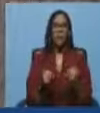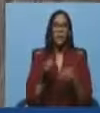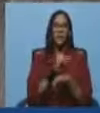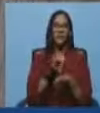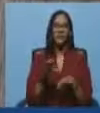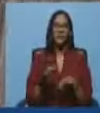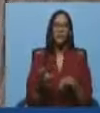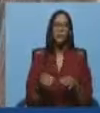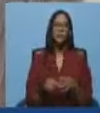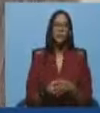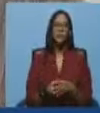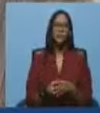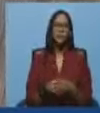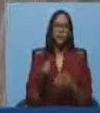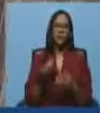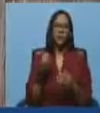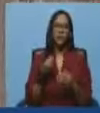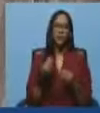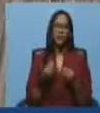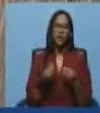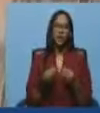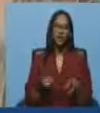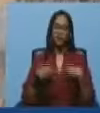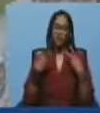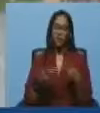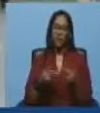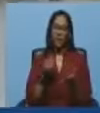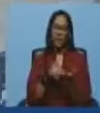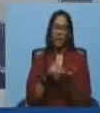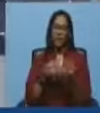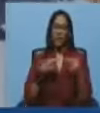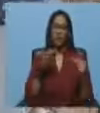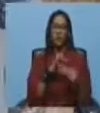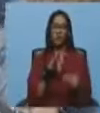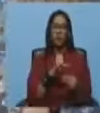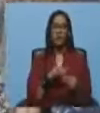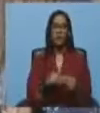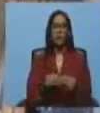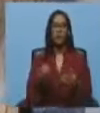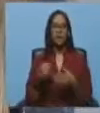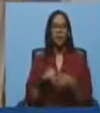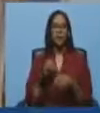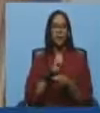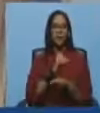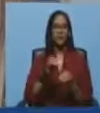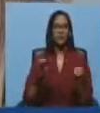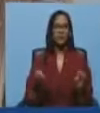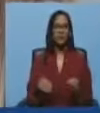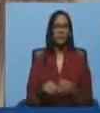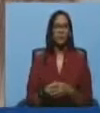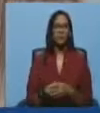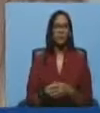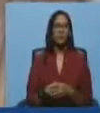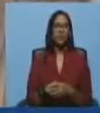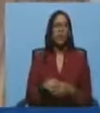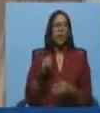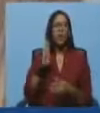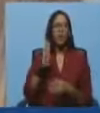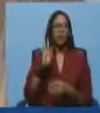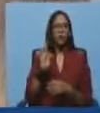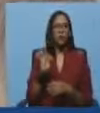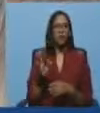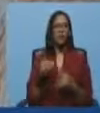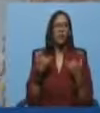distribuíamos. Exactamente. ¿Cómo se ha actualizado ahorita para estar presente en las redes sociales, bueno, y para además difundirlo, no? Sí, correcto, correcto. 4F